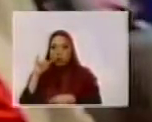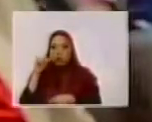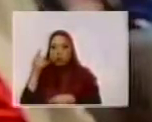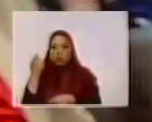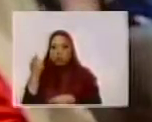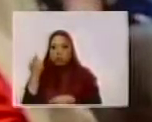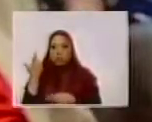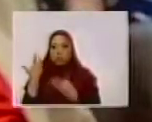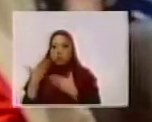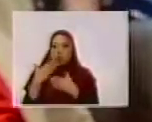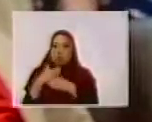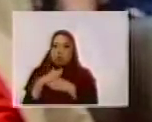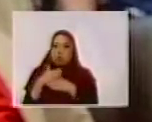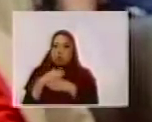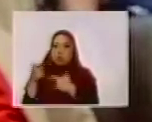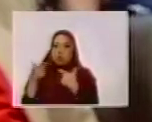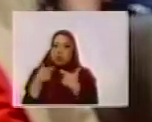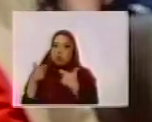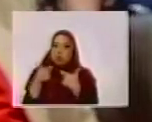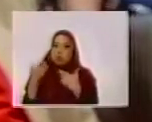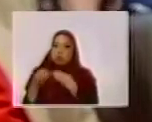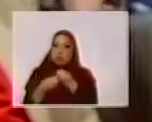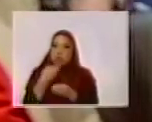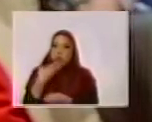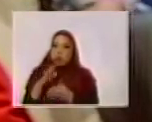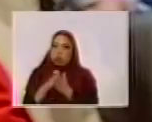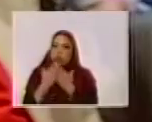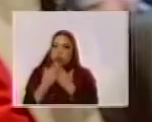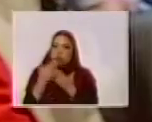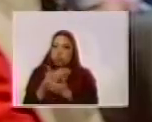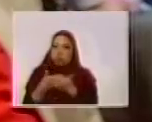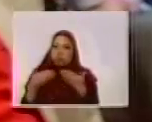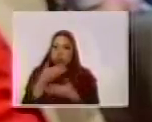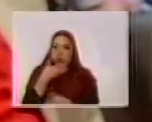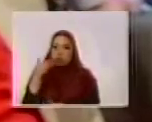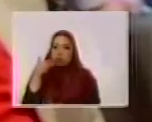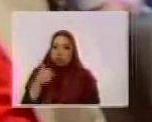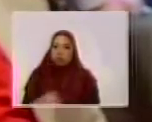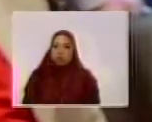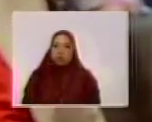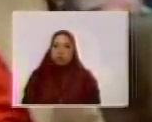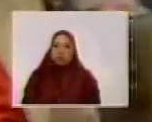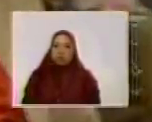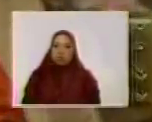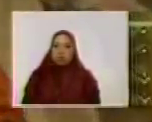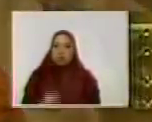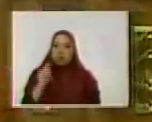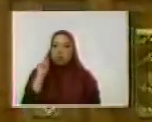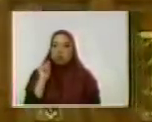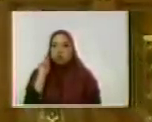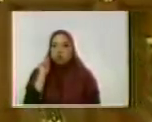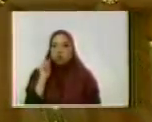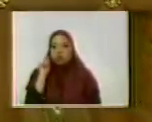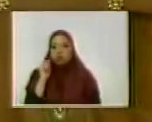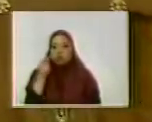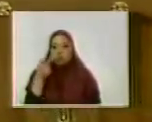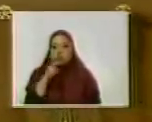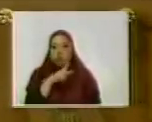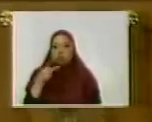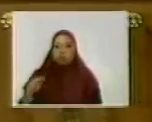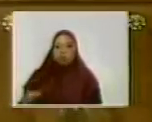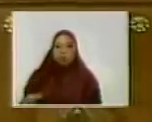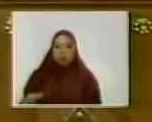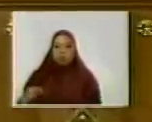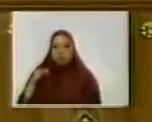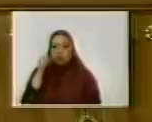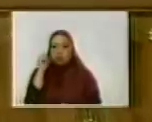Compartimos un día completo, discutimos, debatimos, generamos un buen documento. Están postulando para la vicepresidencia